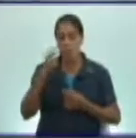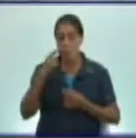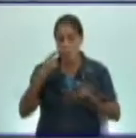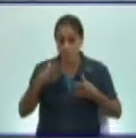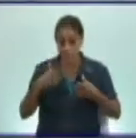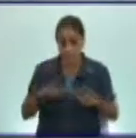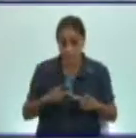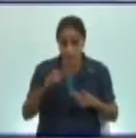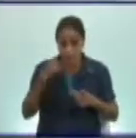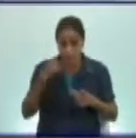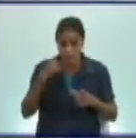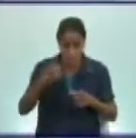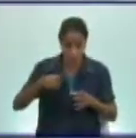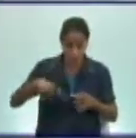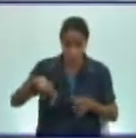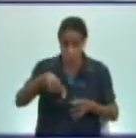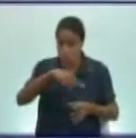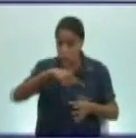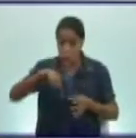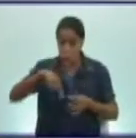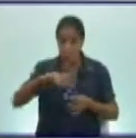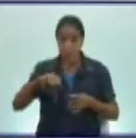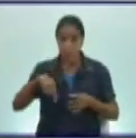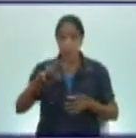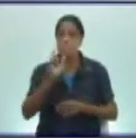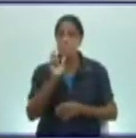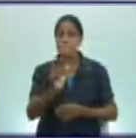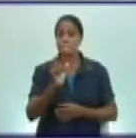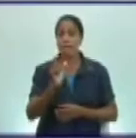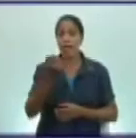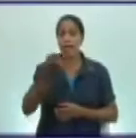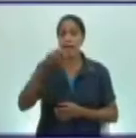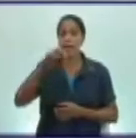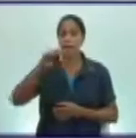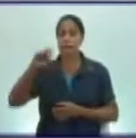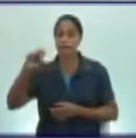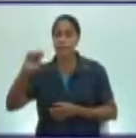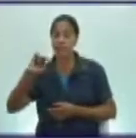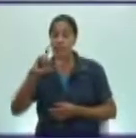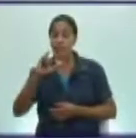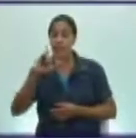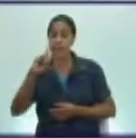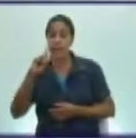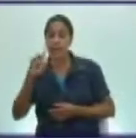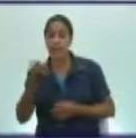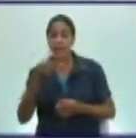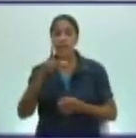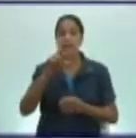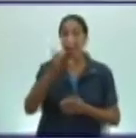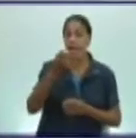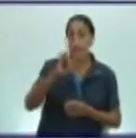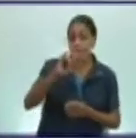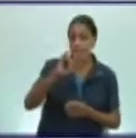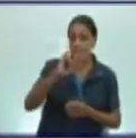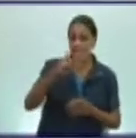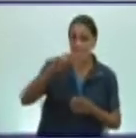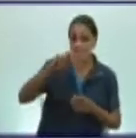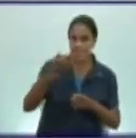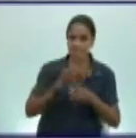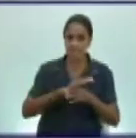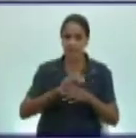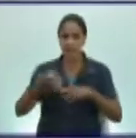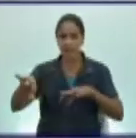imágenes. La palabra anélida, en latín, significa anillos. Y si